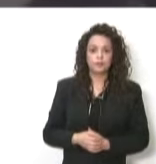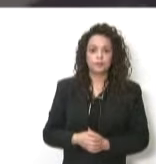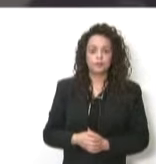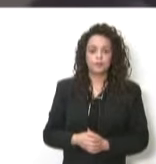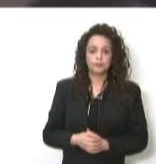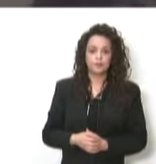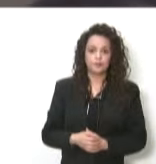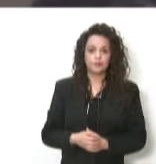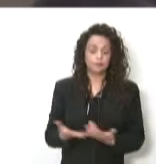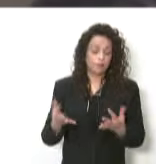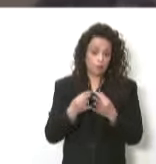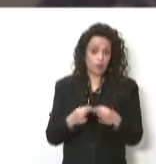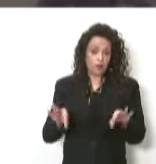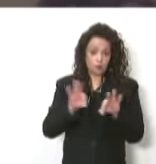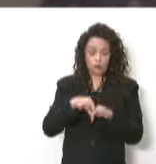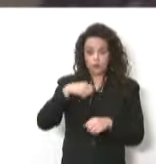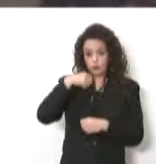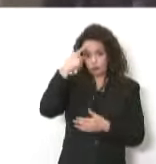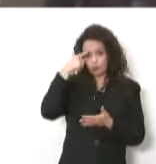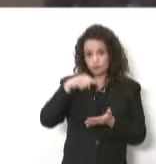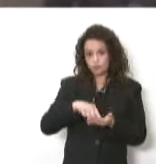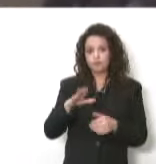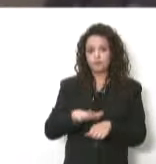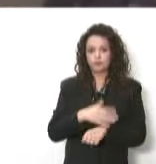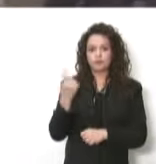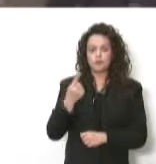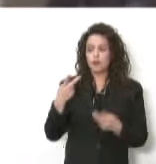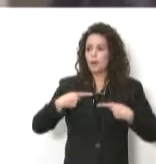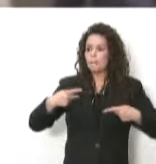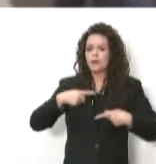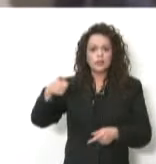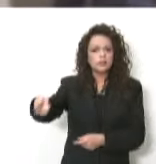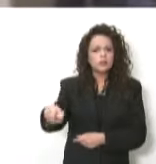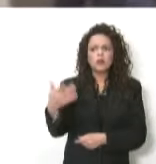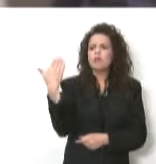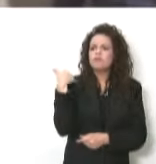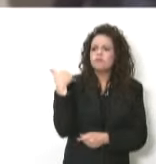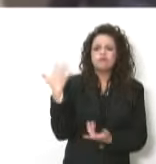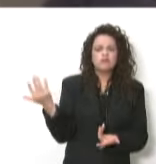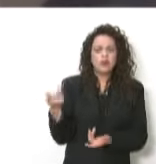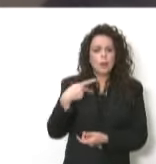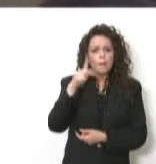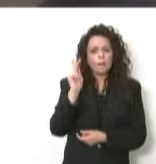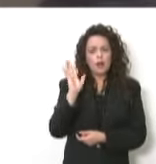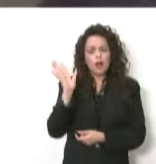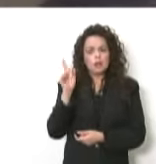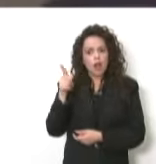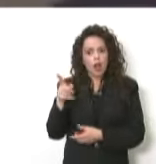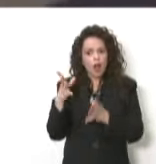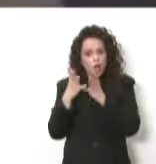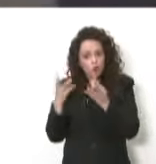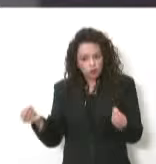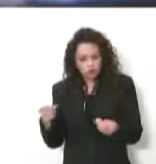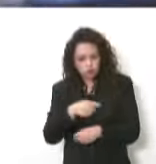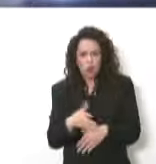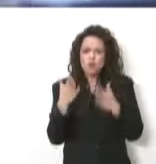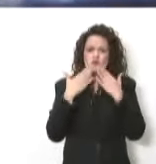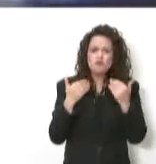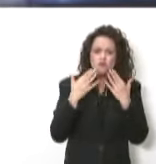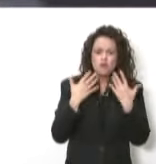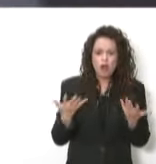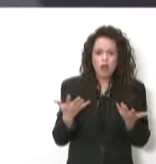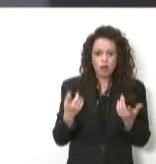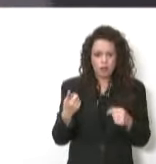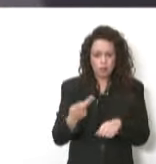que porque la gente nos dice, oye, pero es que desapareció o no está. Hemos tenido muchos